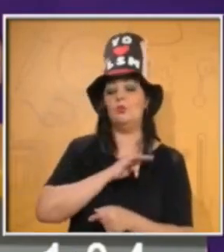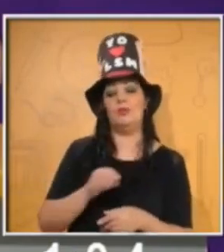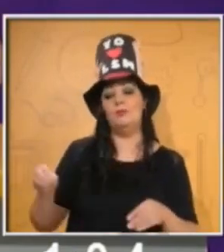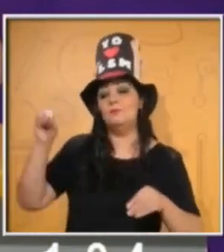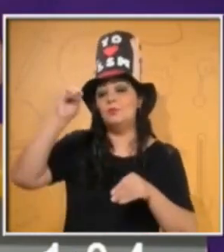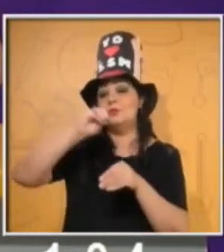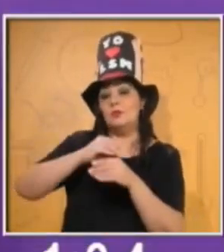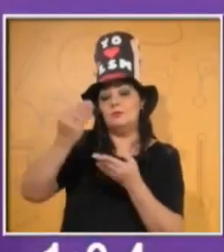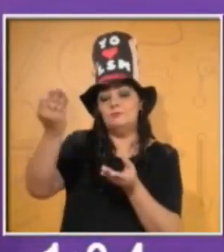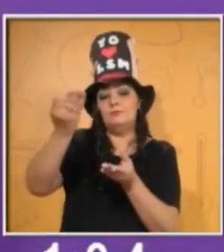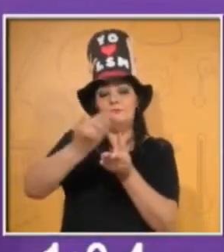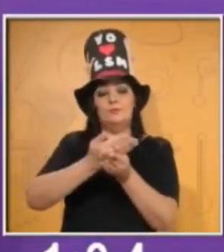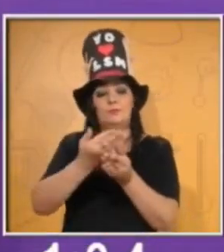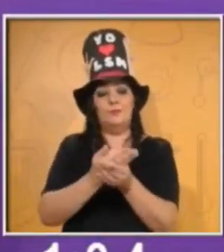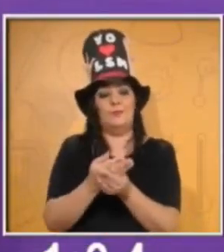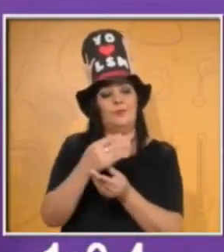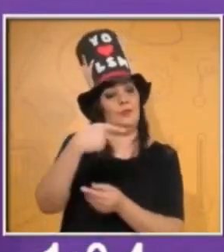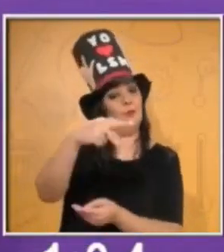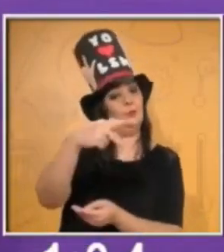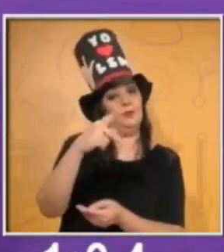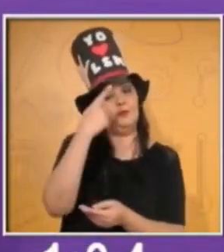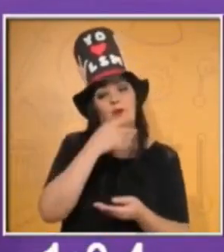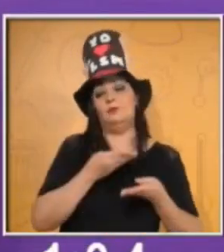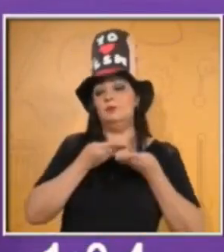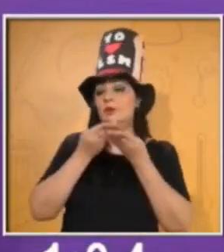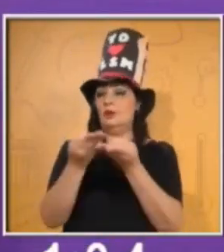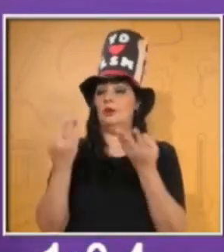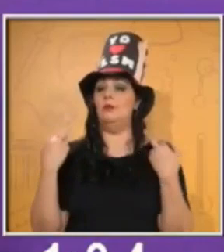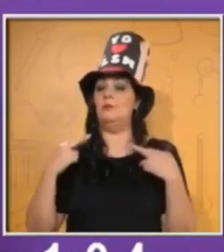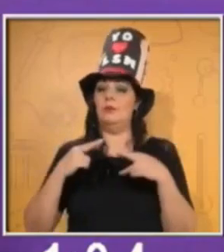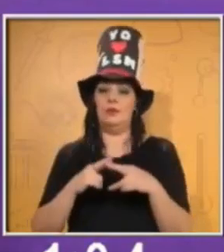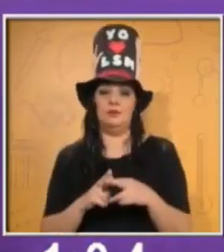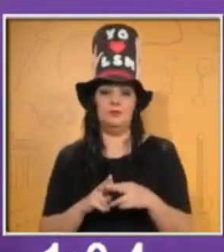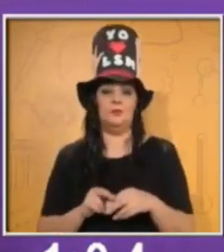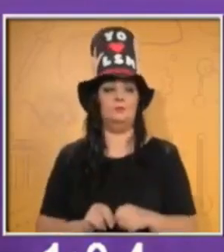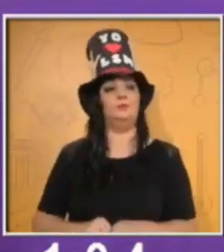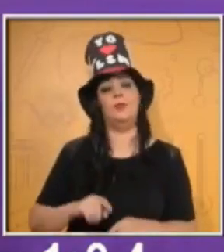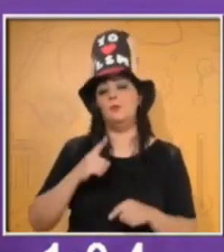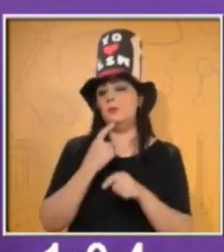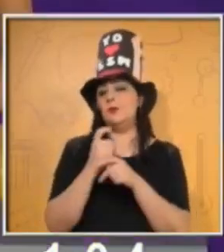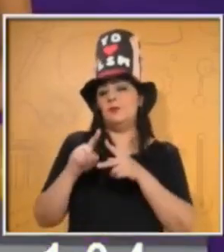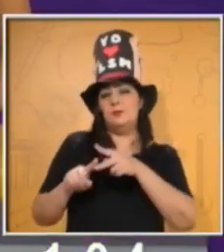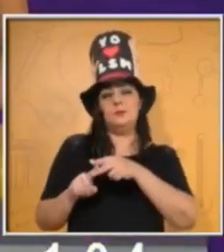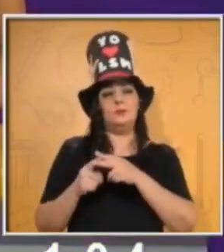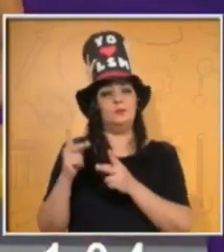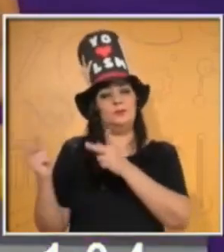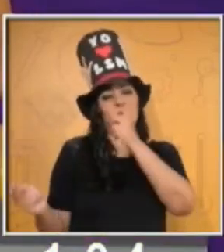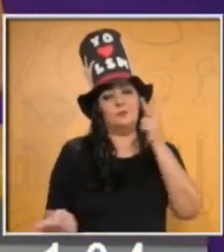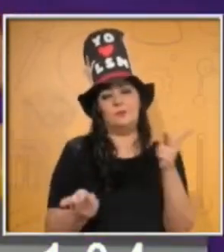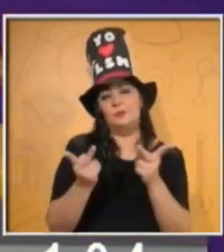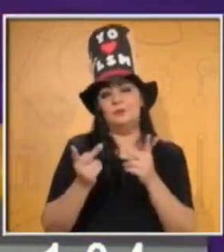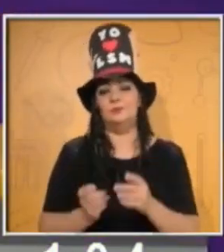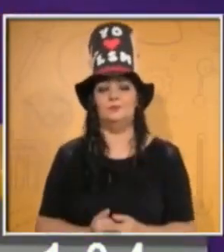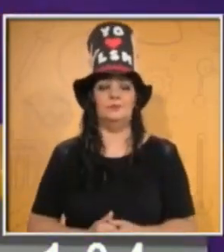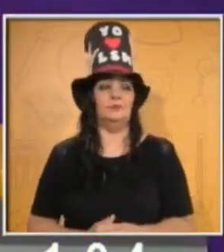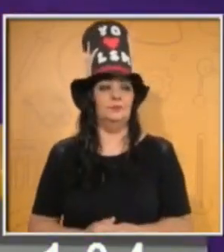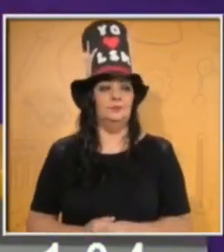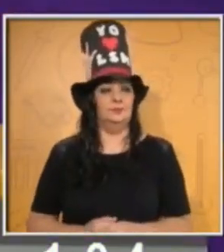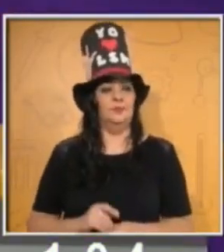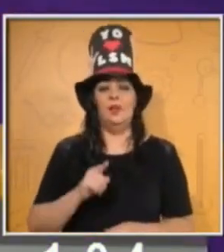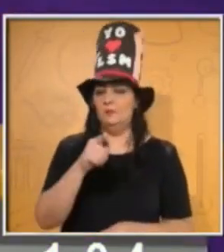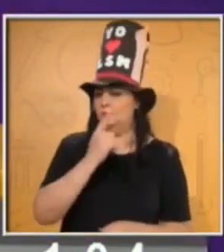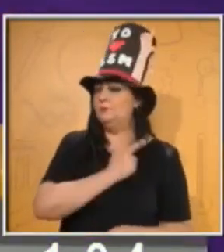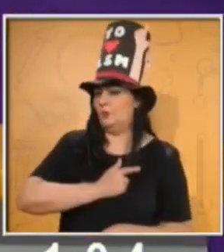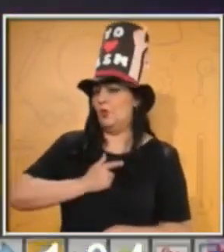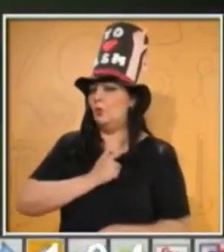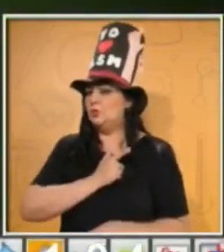agregar a tu carpeta de experiencias. ¿Comenzamos con unas preguntas de introducción? Adelante. ¿Te gustan los